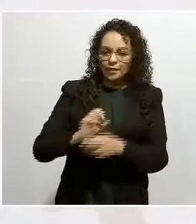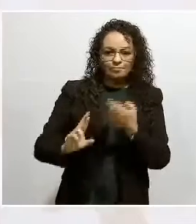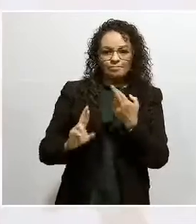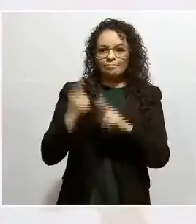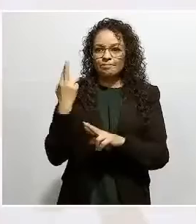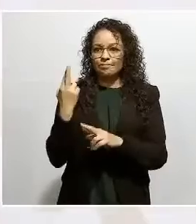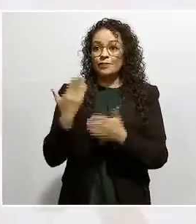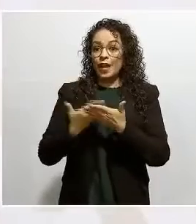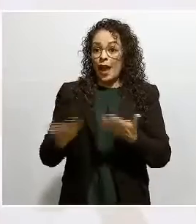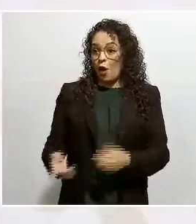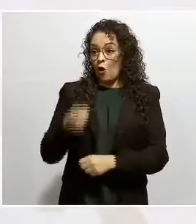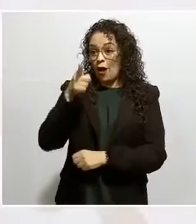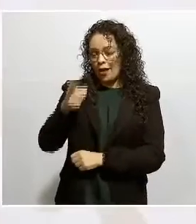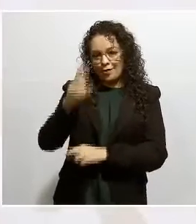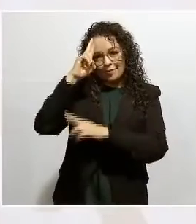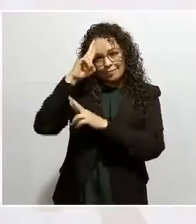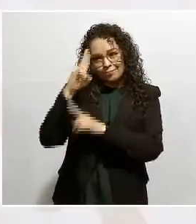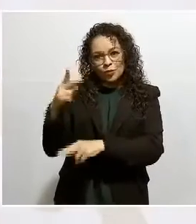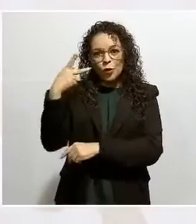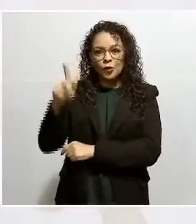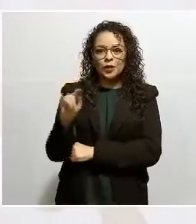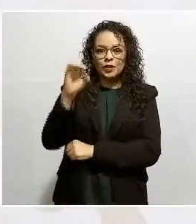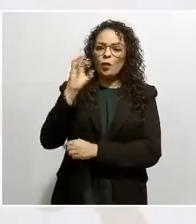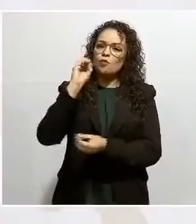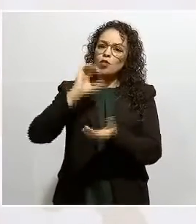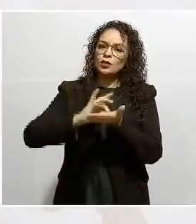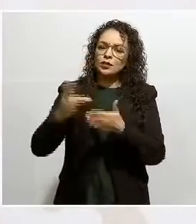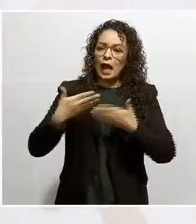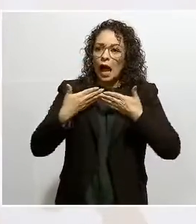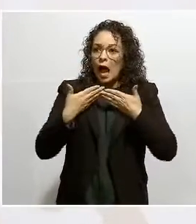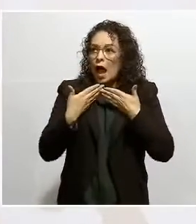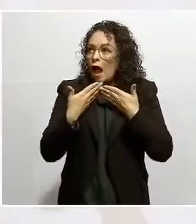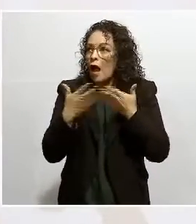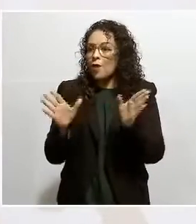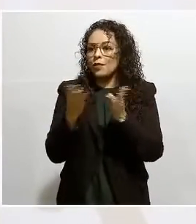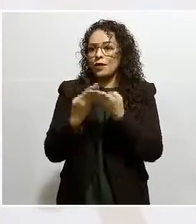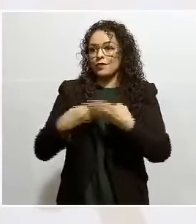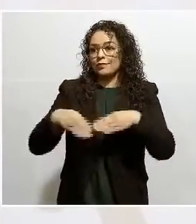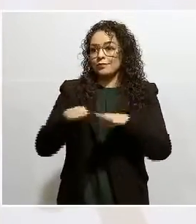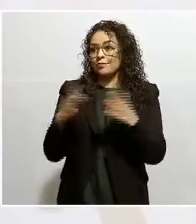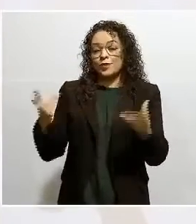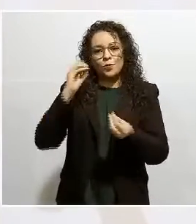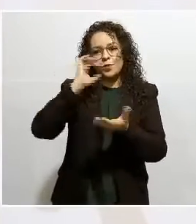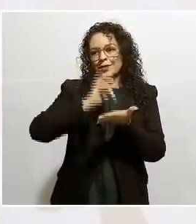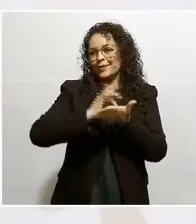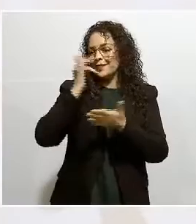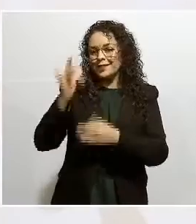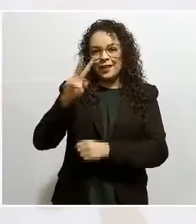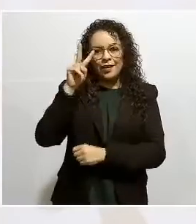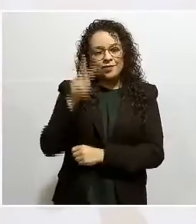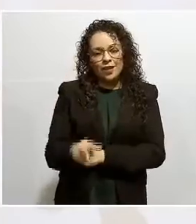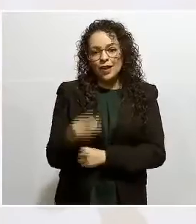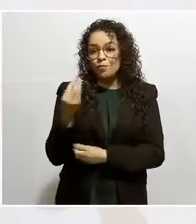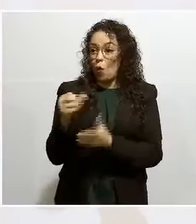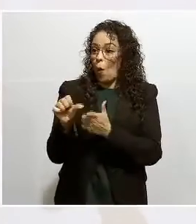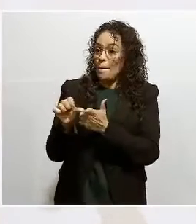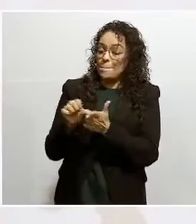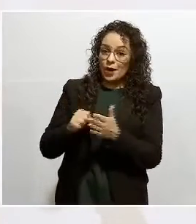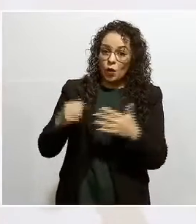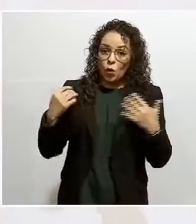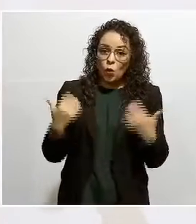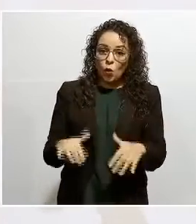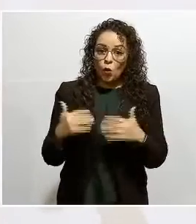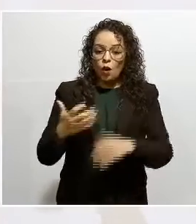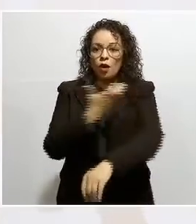tío y gracias por abrir las puertas de tu casa durante meses. Gracias, Julia. A los compañeros del